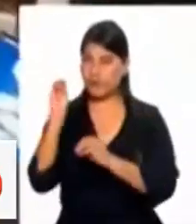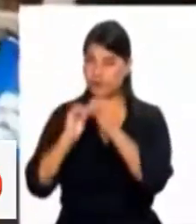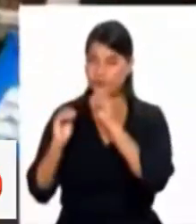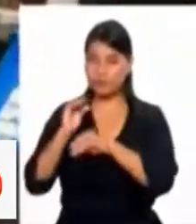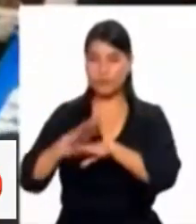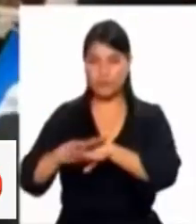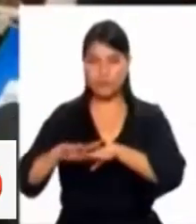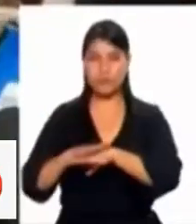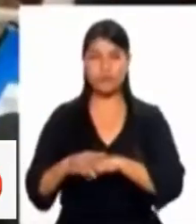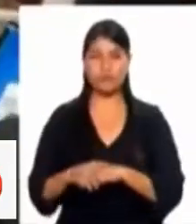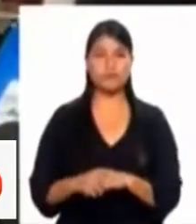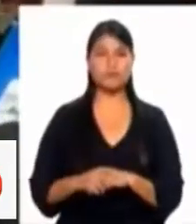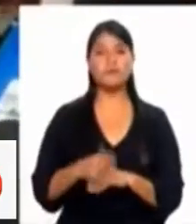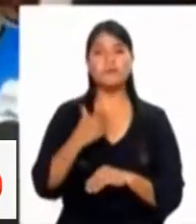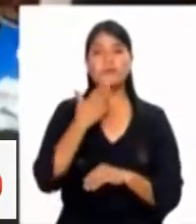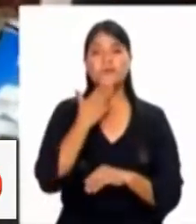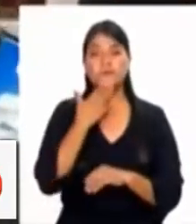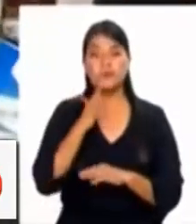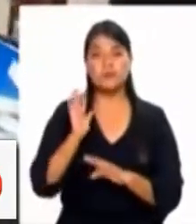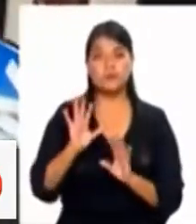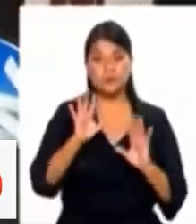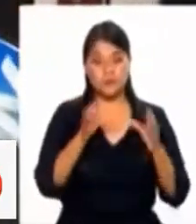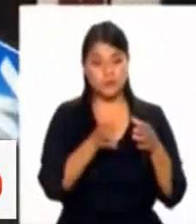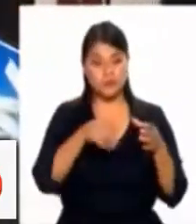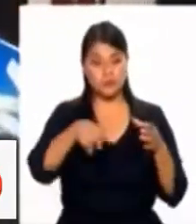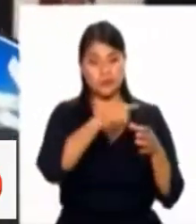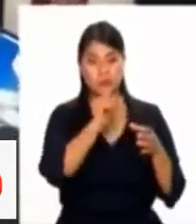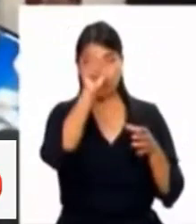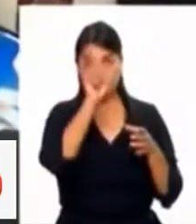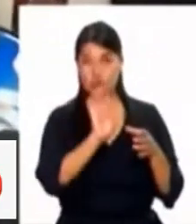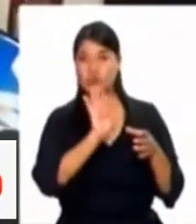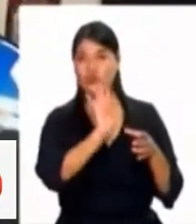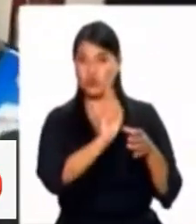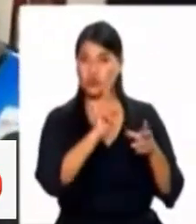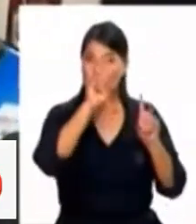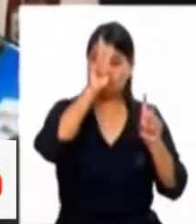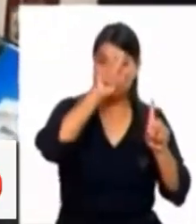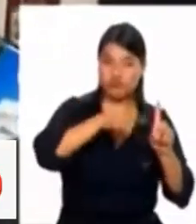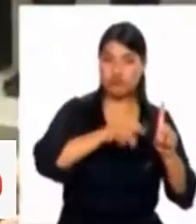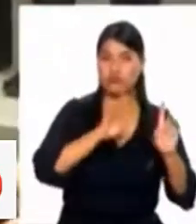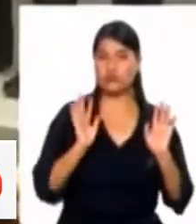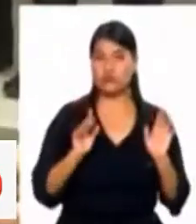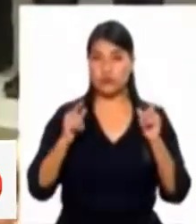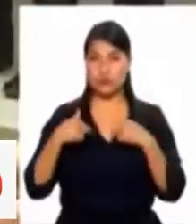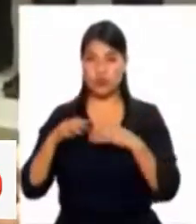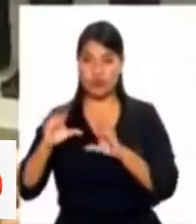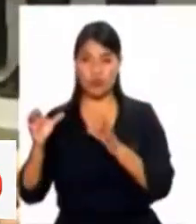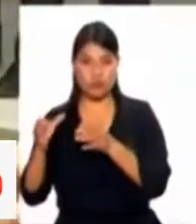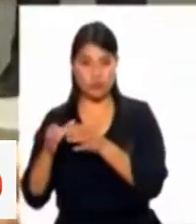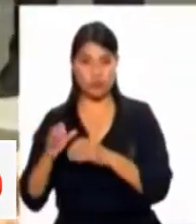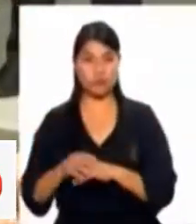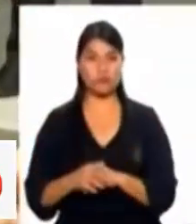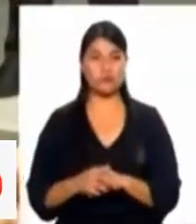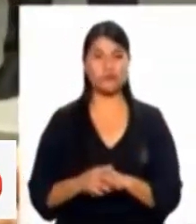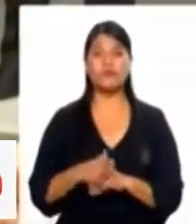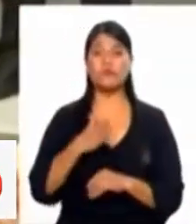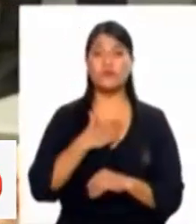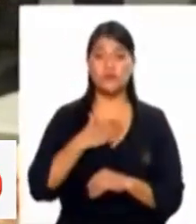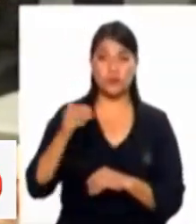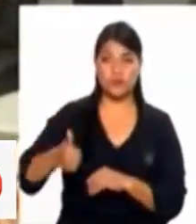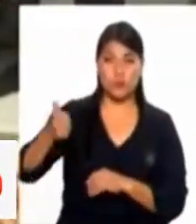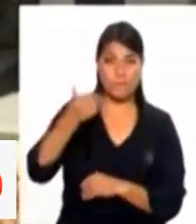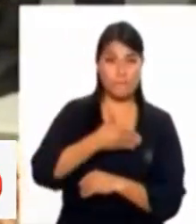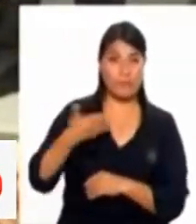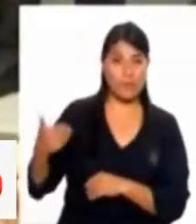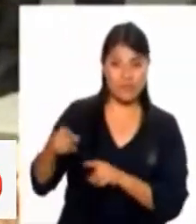definido. Eso tendrán que evaluar su bancada del presidente del Congreso, en todo caso algunos congresistas. Yo he pedido que el presidente